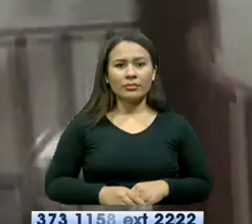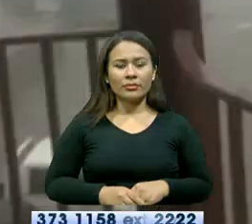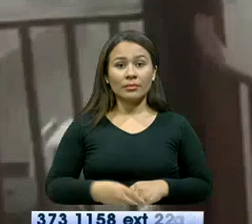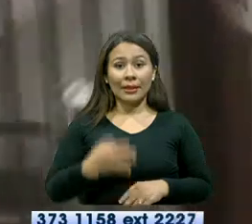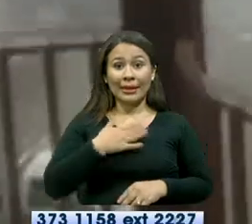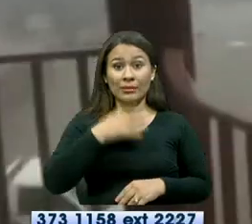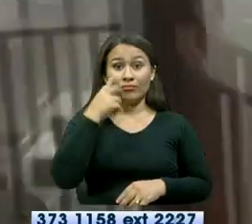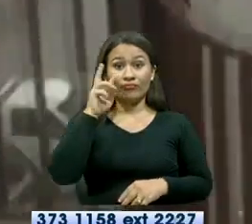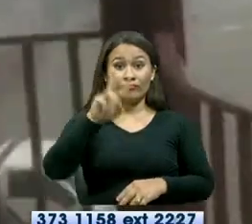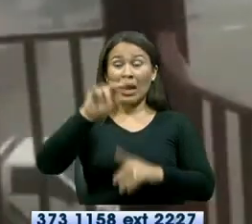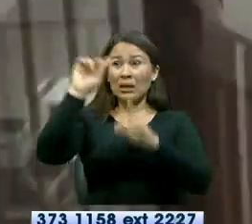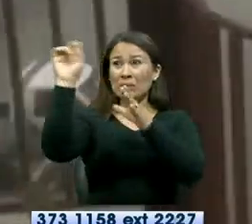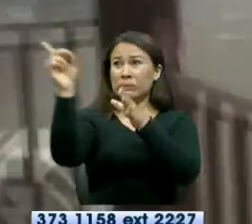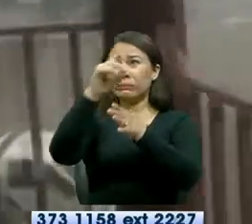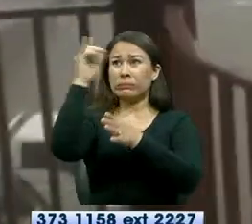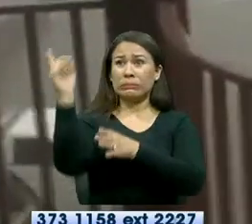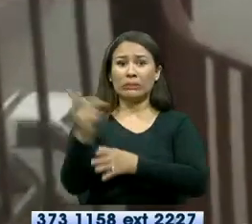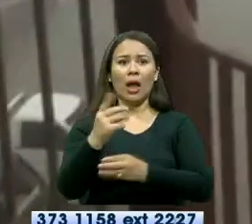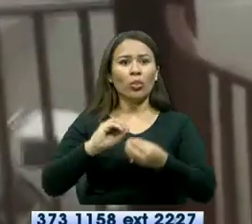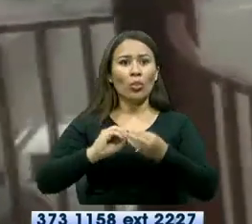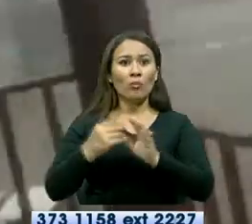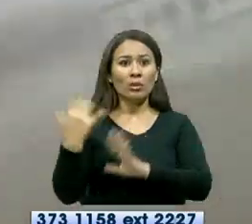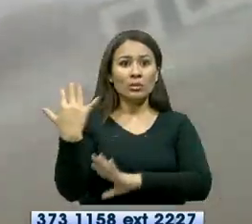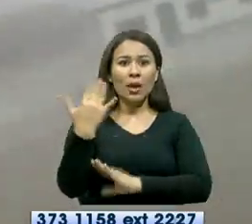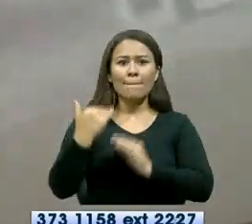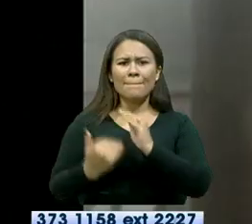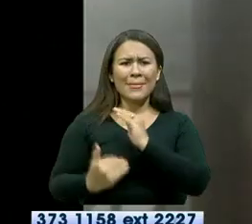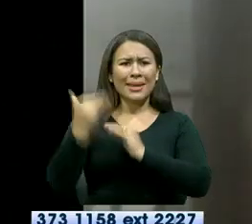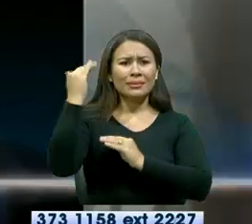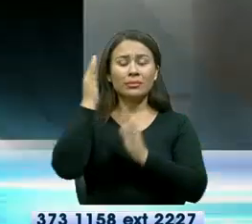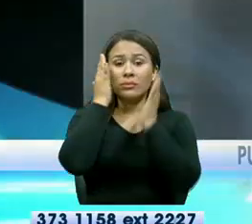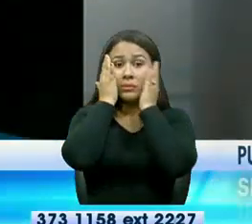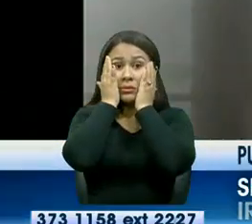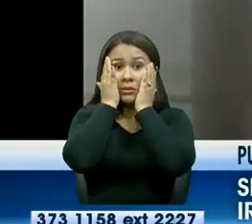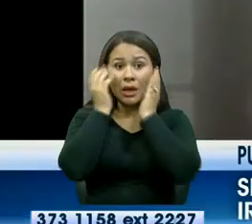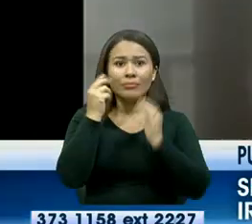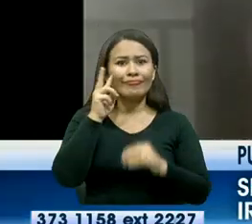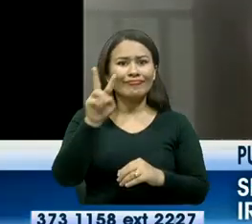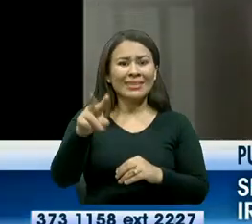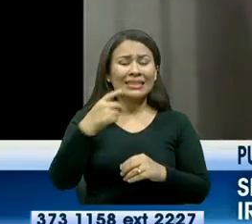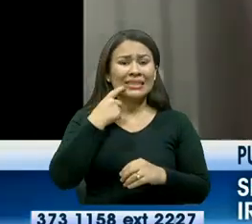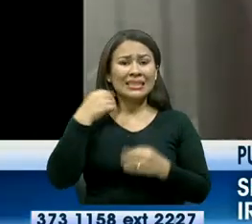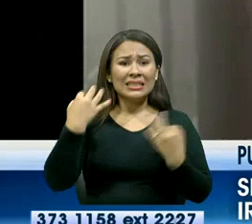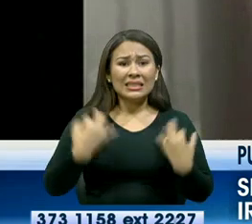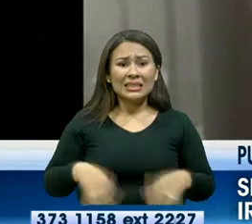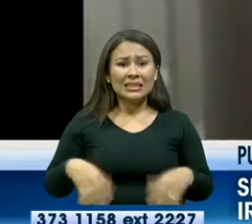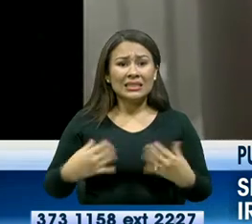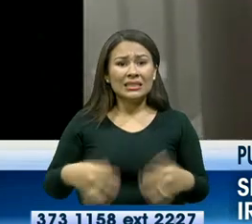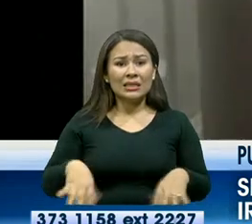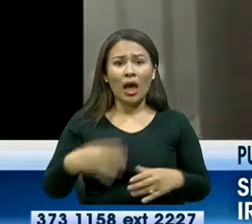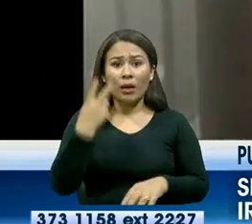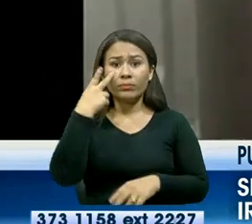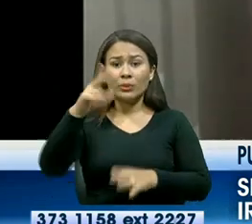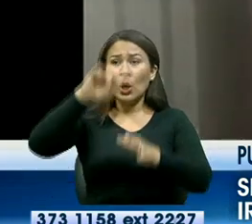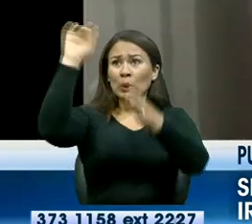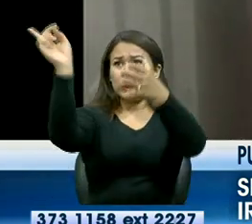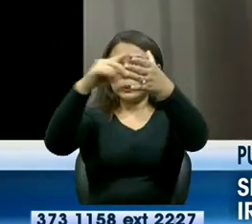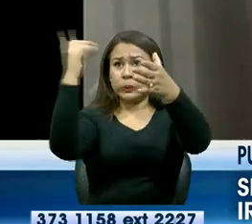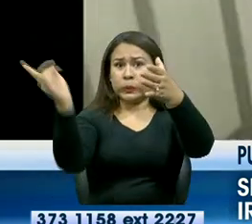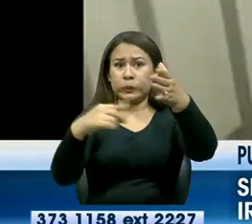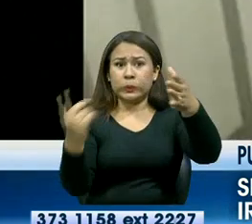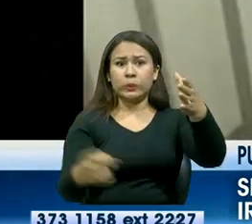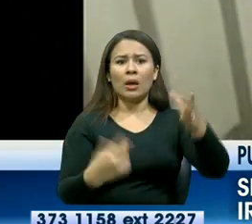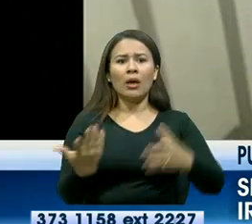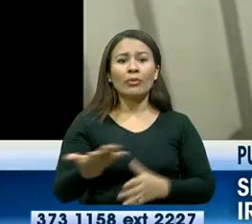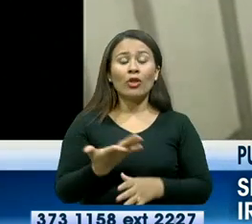El huracán Irma, de categoría 5, la mayor en su clase, ya ha provocado serios estragos a su paso por el Caribe en su camino hacia